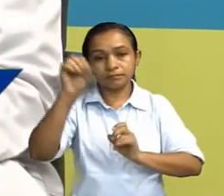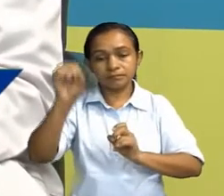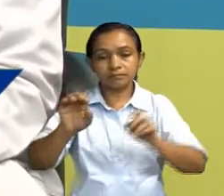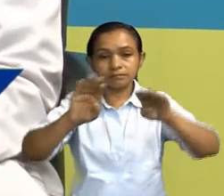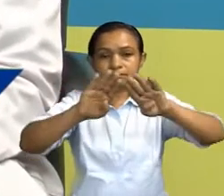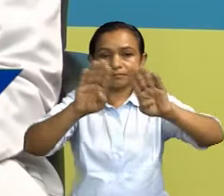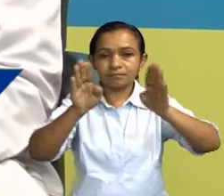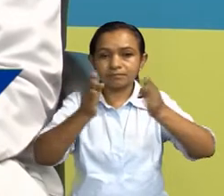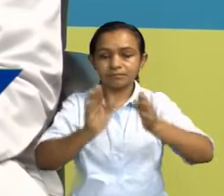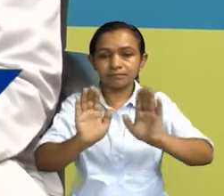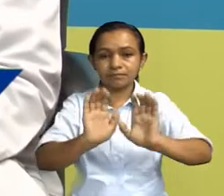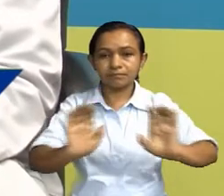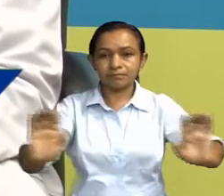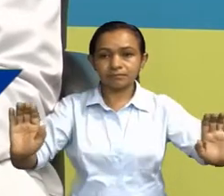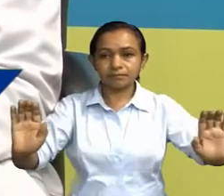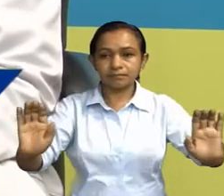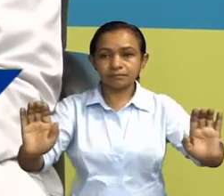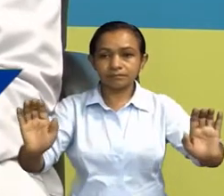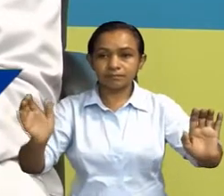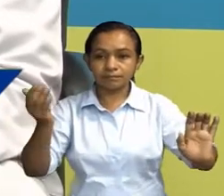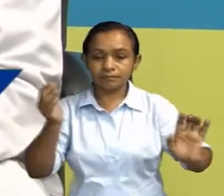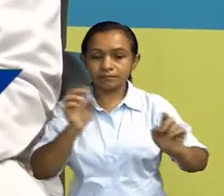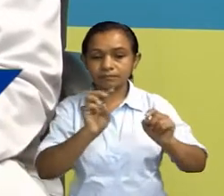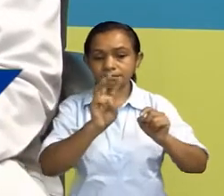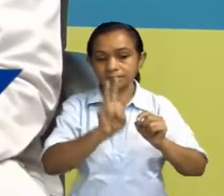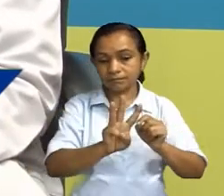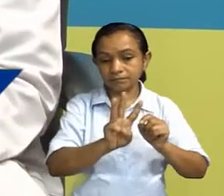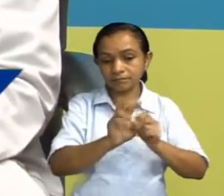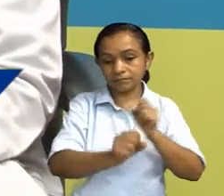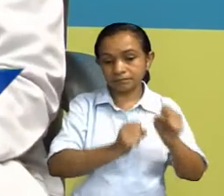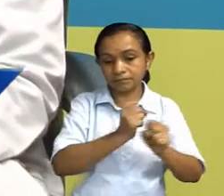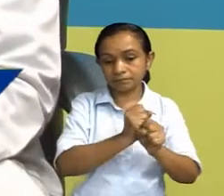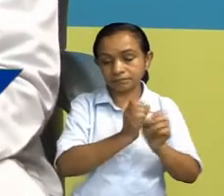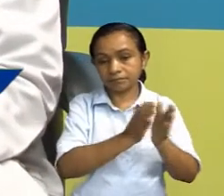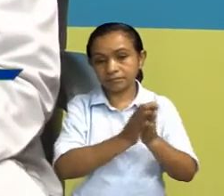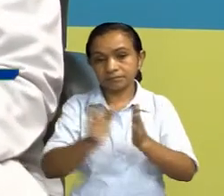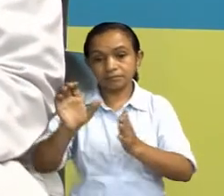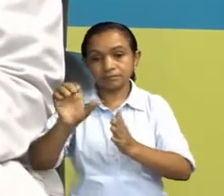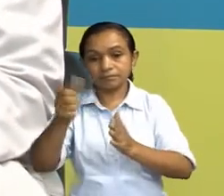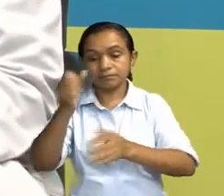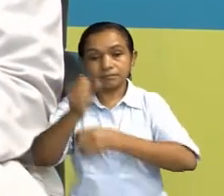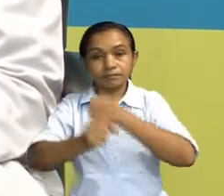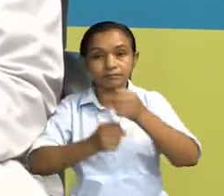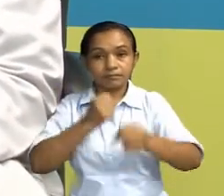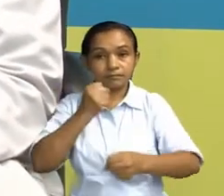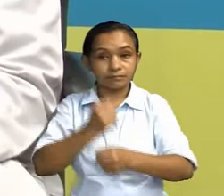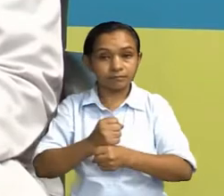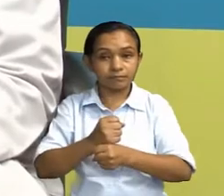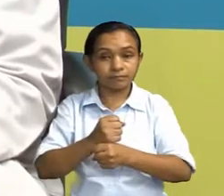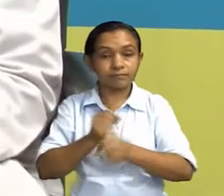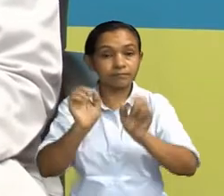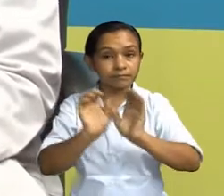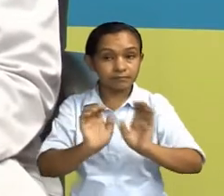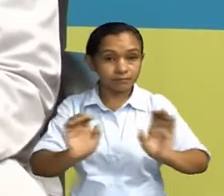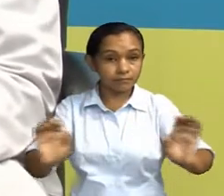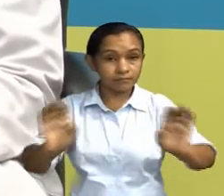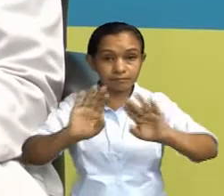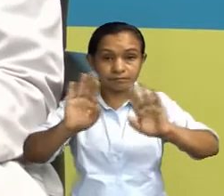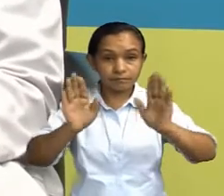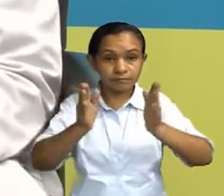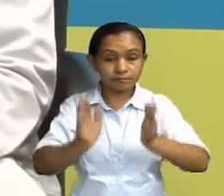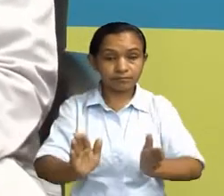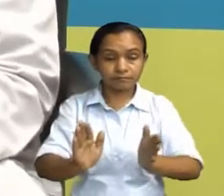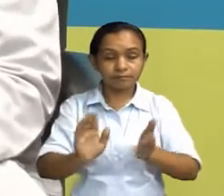niñas, con un pico en su incidencia entre los 3 y los 6 años de edad, y como usted bien lo decía, precisamente se da en aquellas niñas que ya hacen